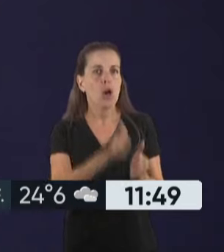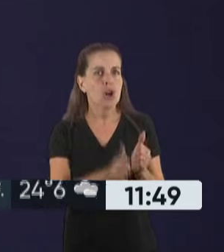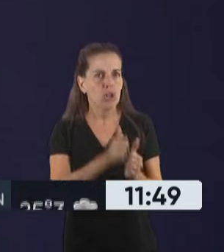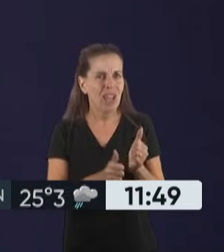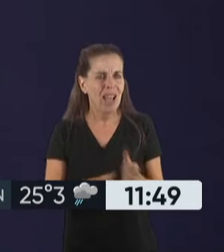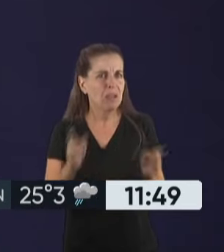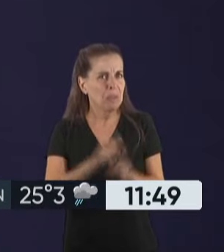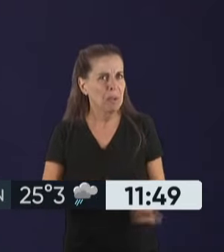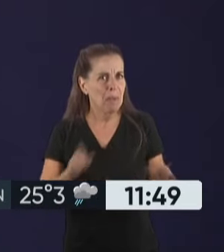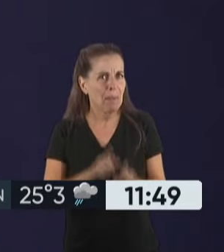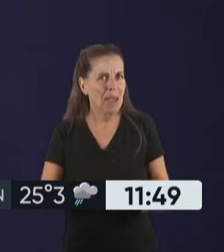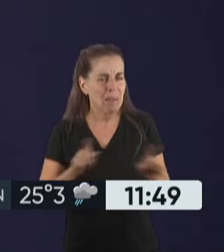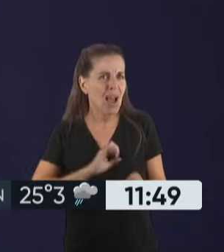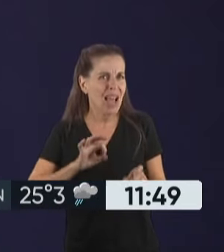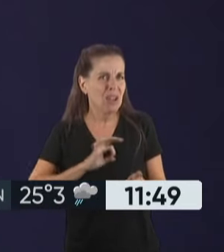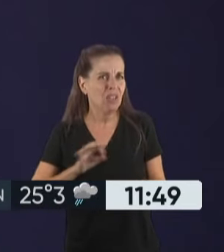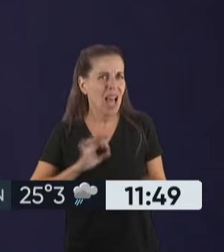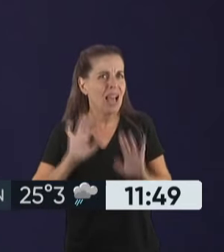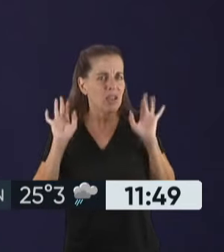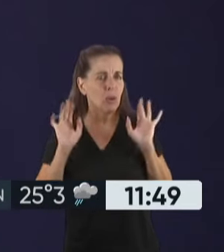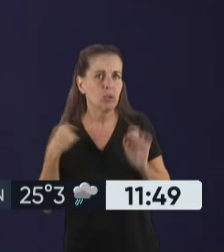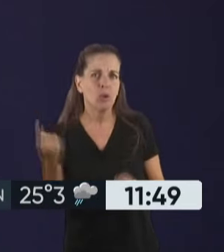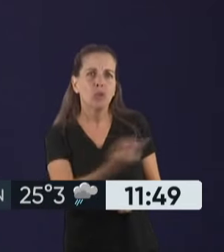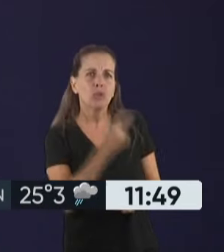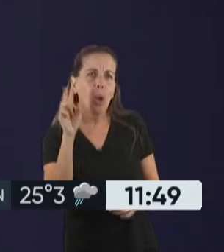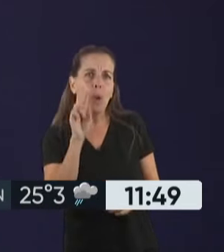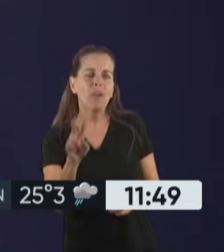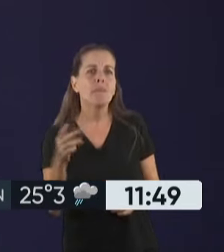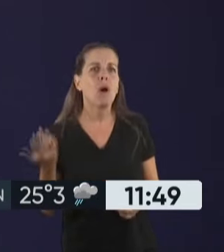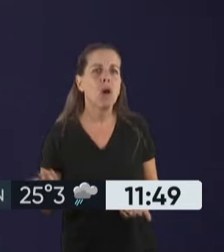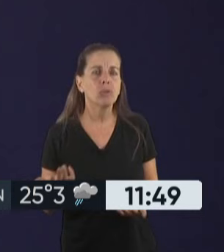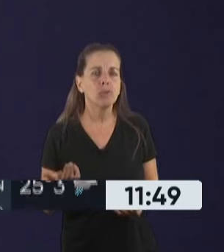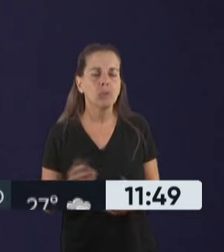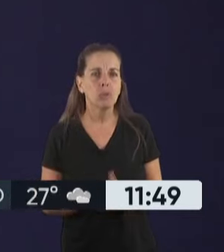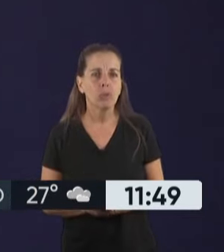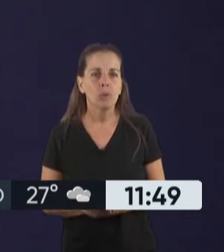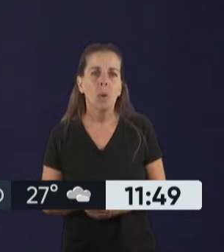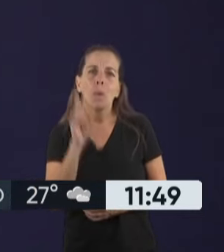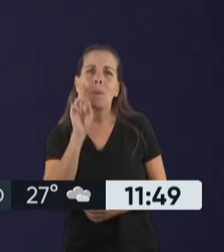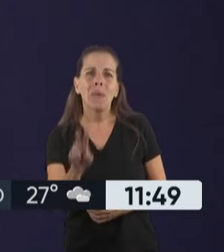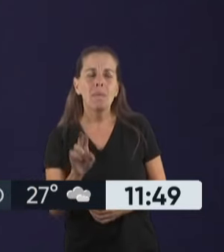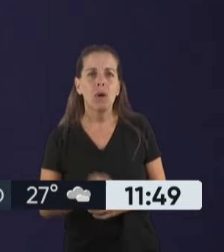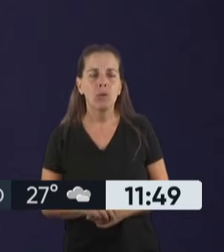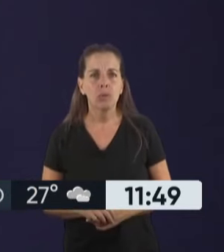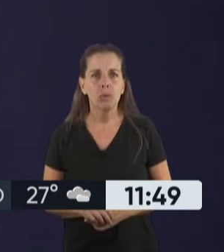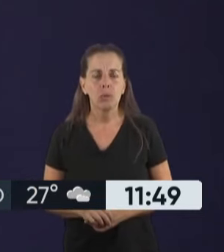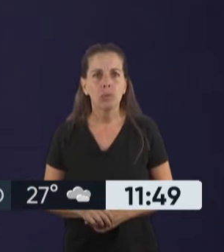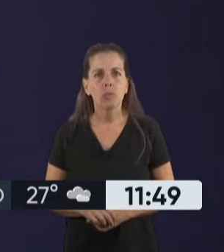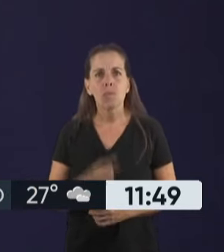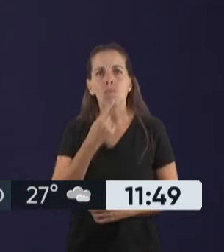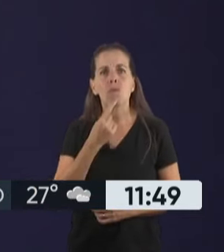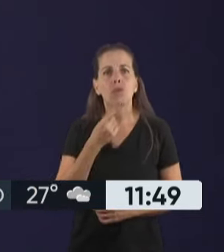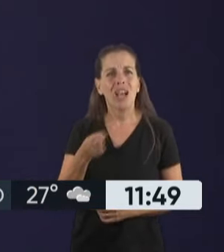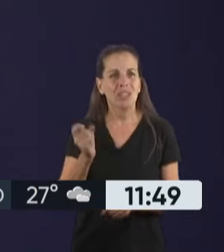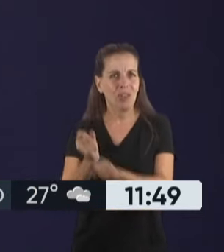pero pero me parece que lo que vimos todos esa imagen de un el chico el